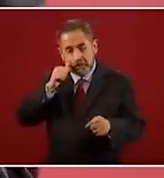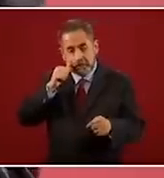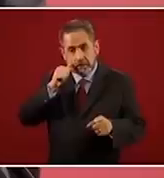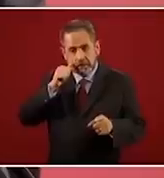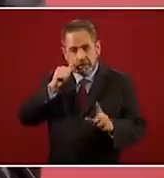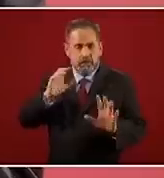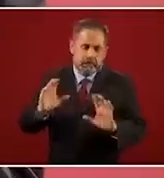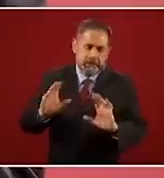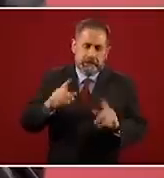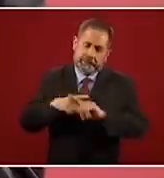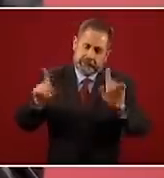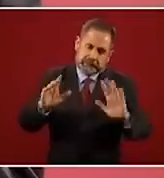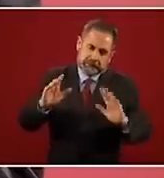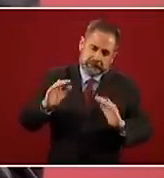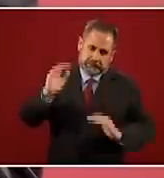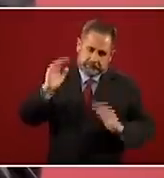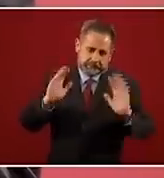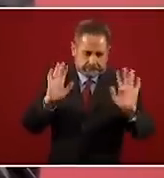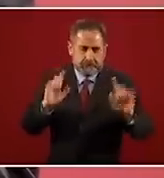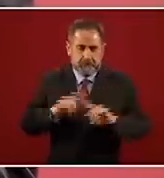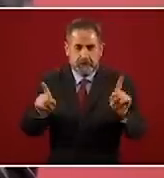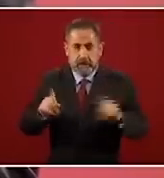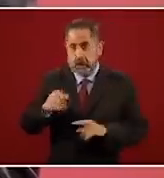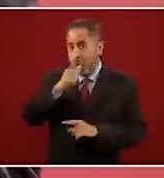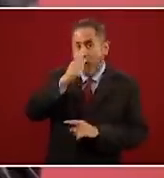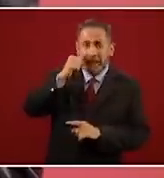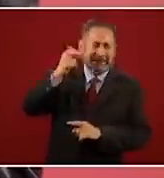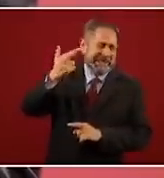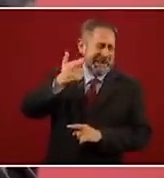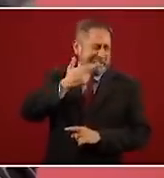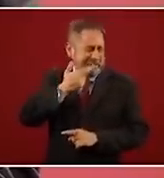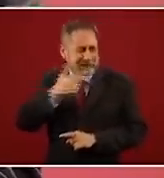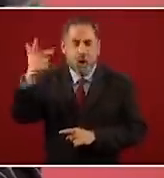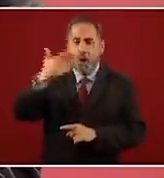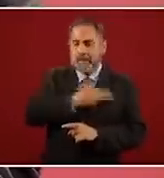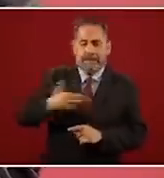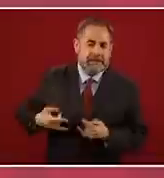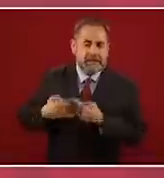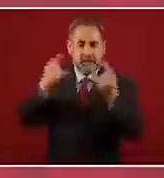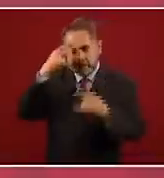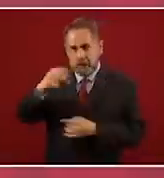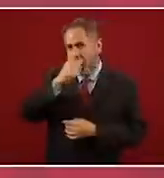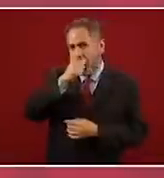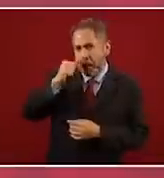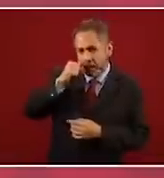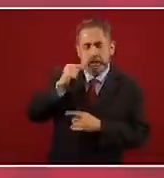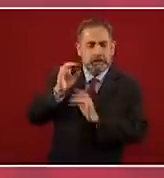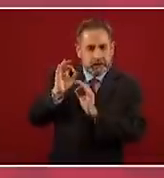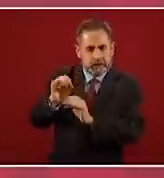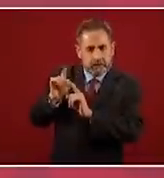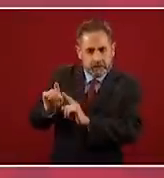guardadas las proporciones, porque estamos hablando del mejor presidente que ha habido en la historia de México, Benito